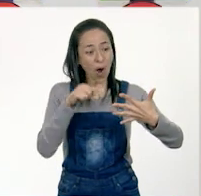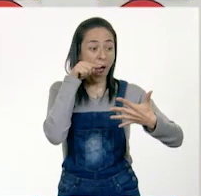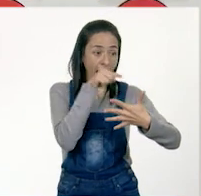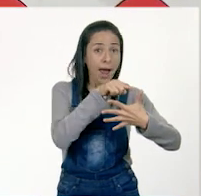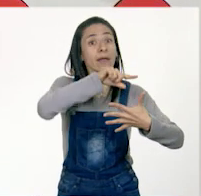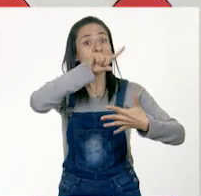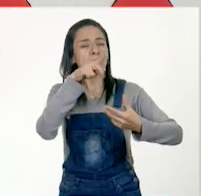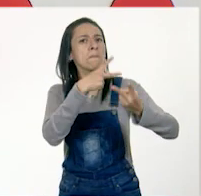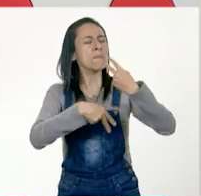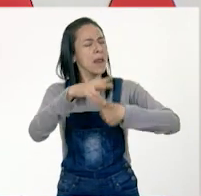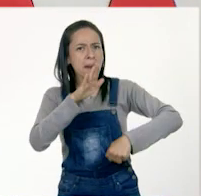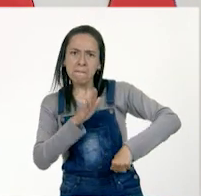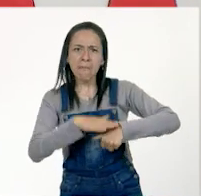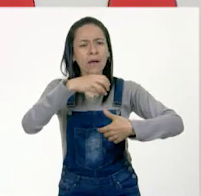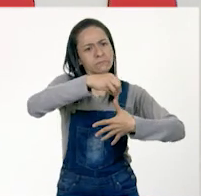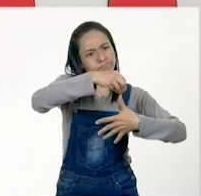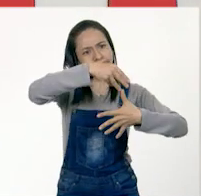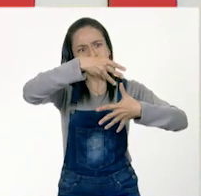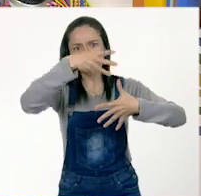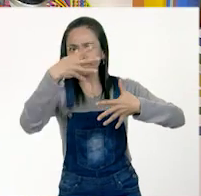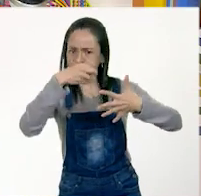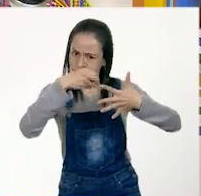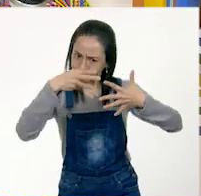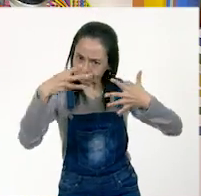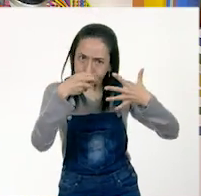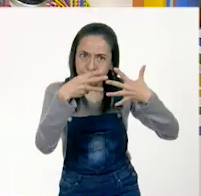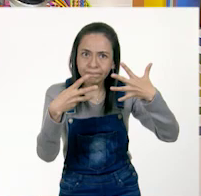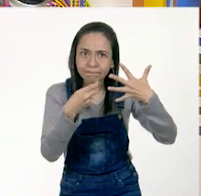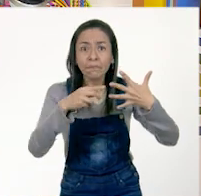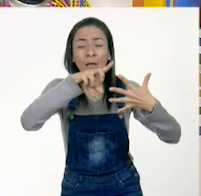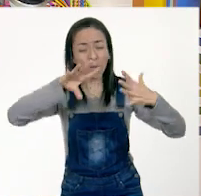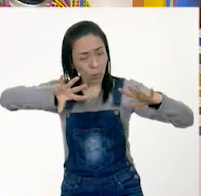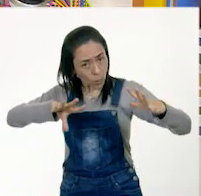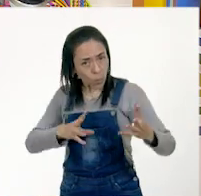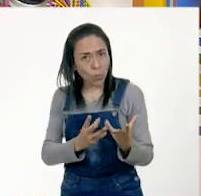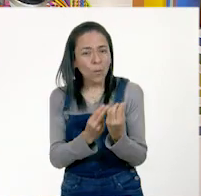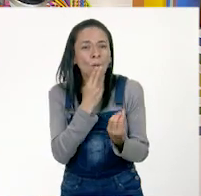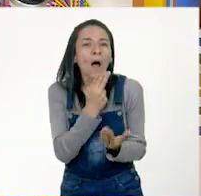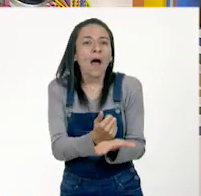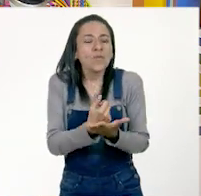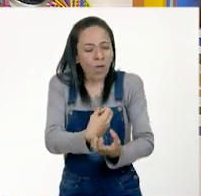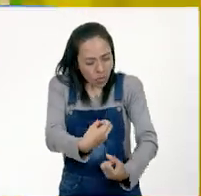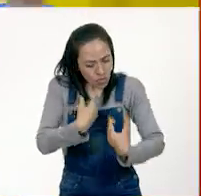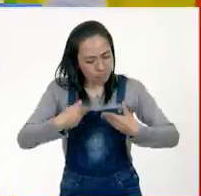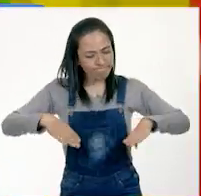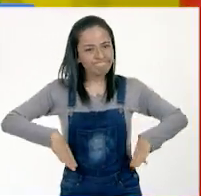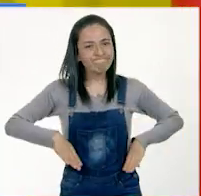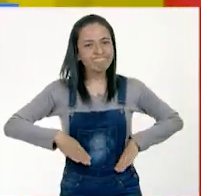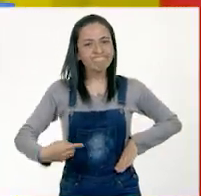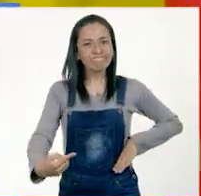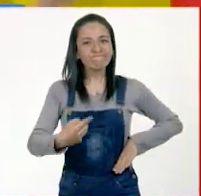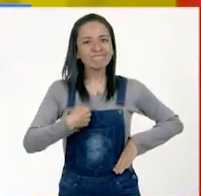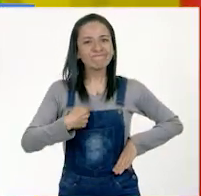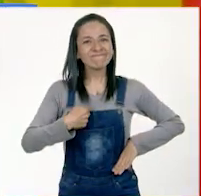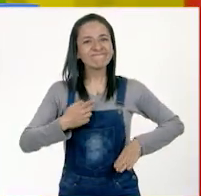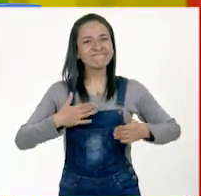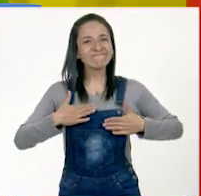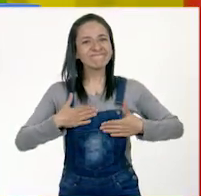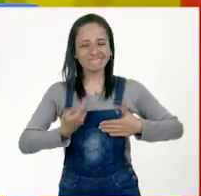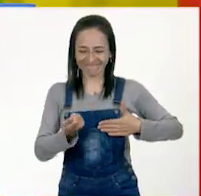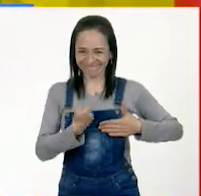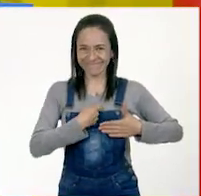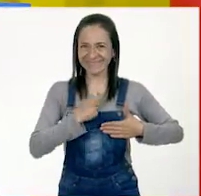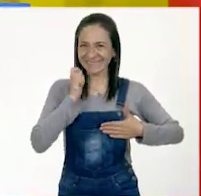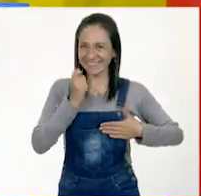para formar nuestra personalidad. ¿Cómo ves, Eric? Ah, me encantó. Realmente estoy sorprendido, valga la